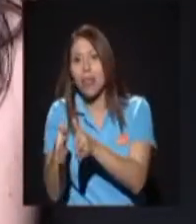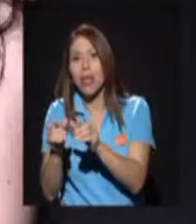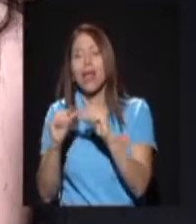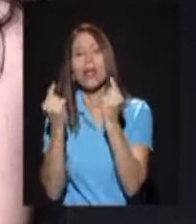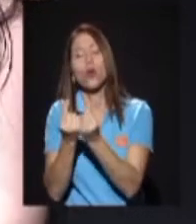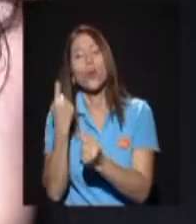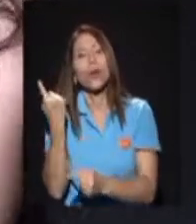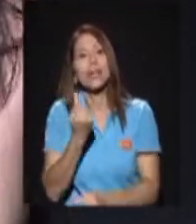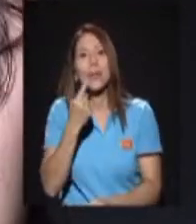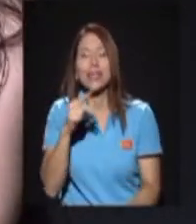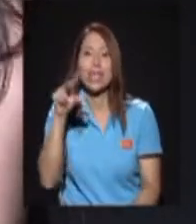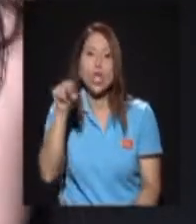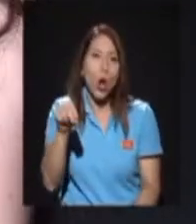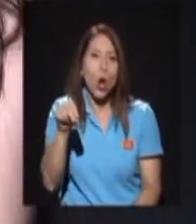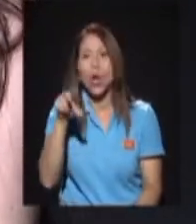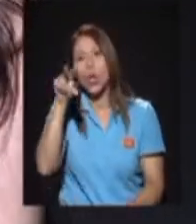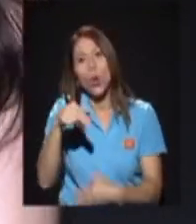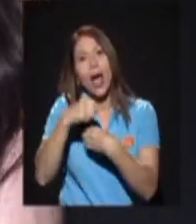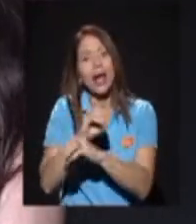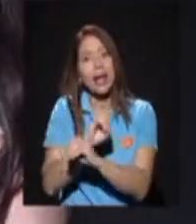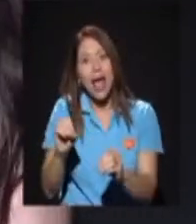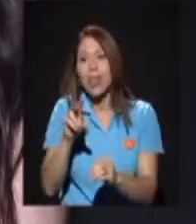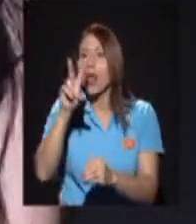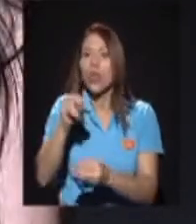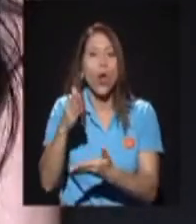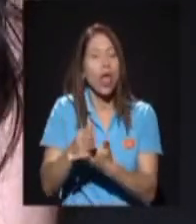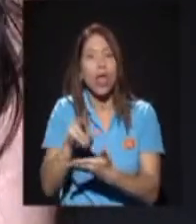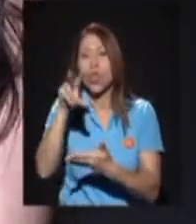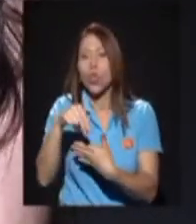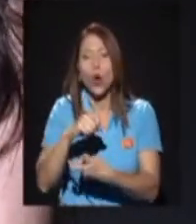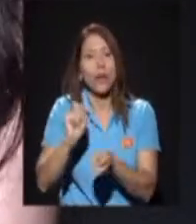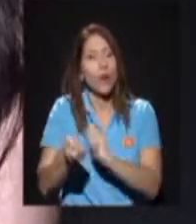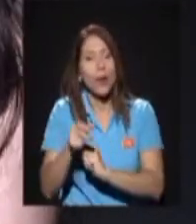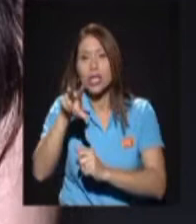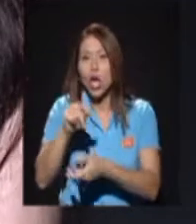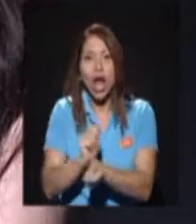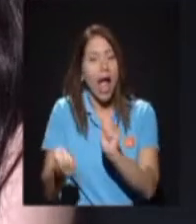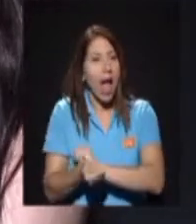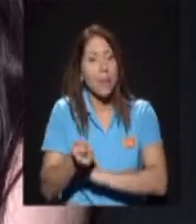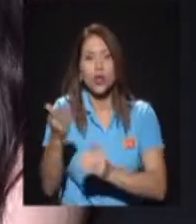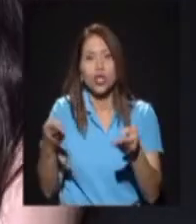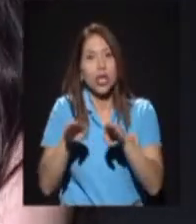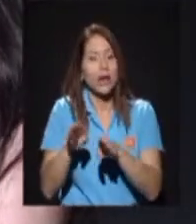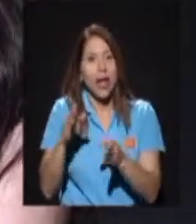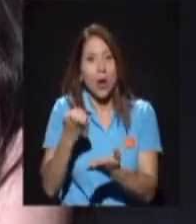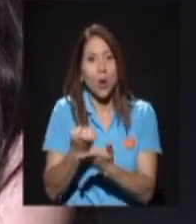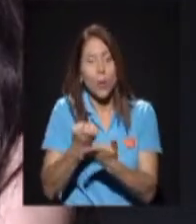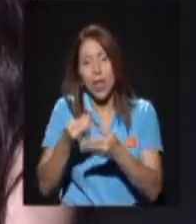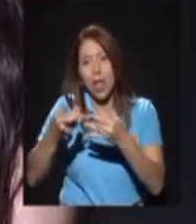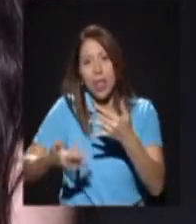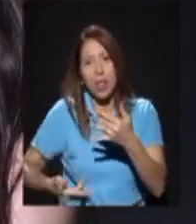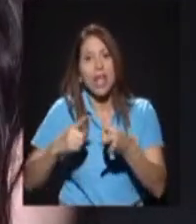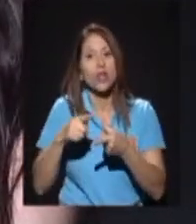está diciendo no hagan nada, no frenen, no hagan reformas, no hagan cambios, cierren la economía, etcétera, ¿verdad? Y entonces,